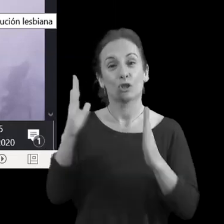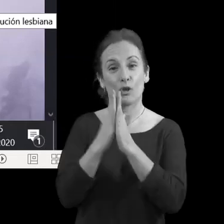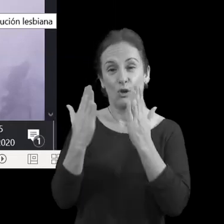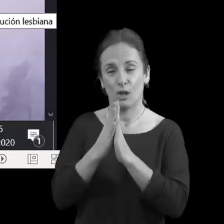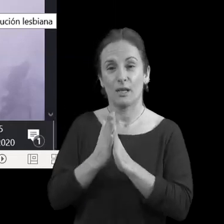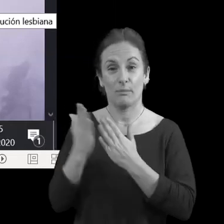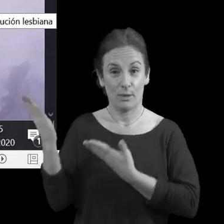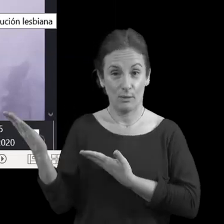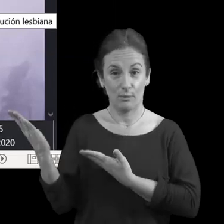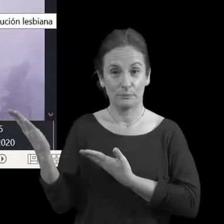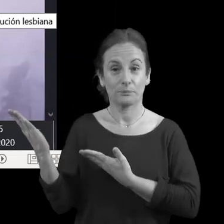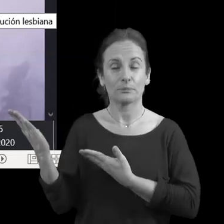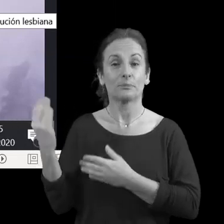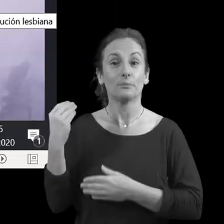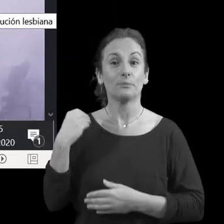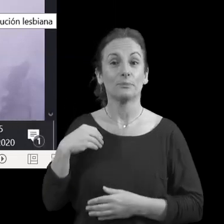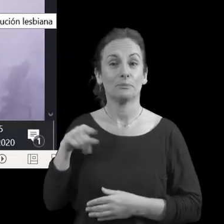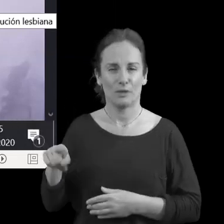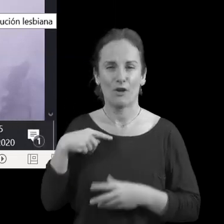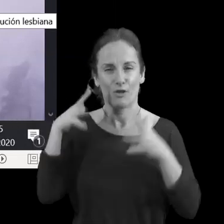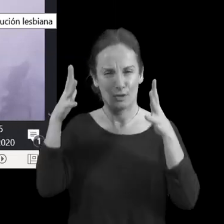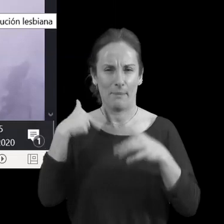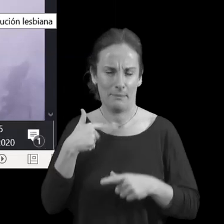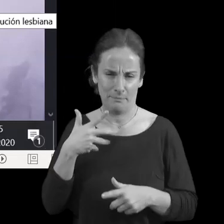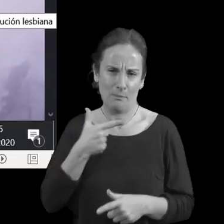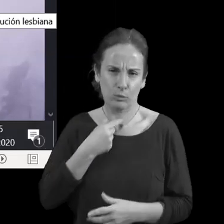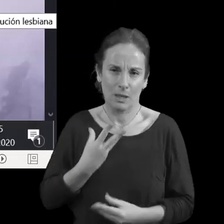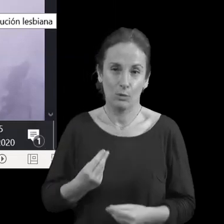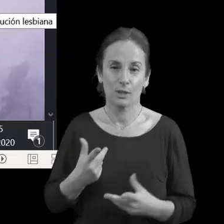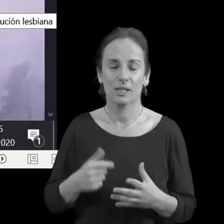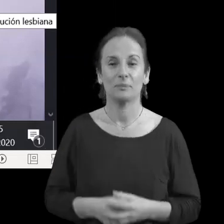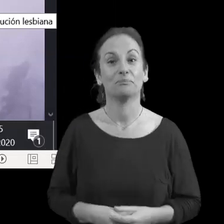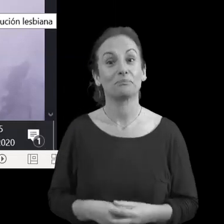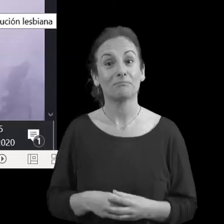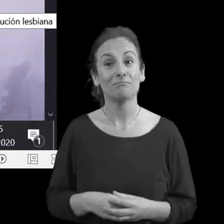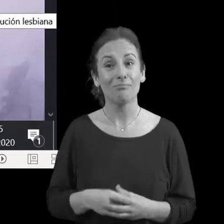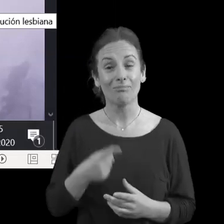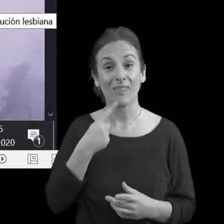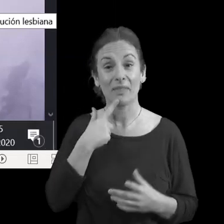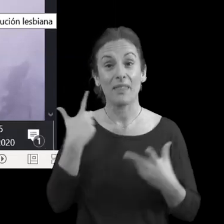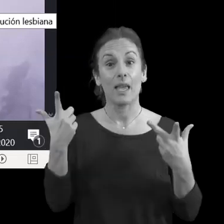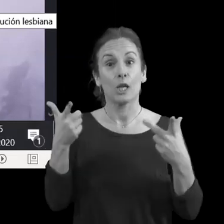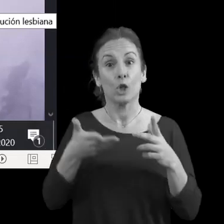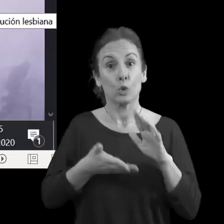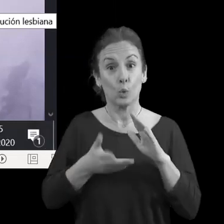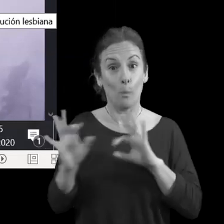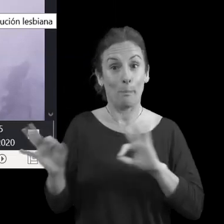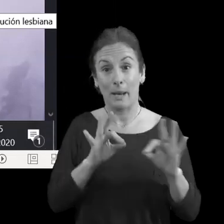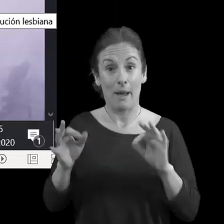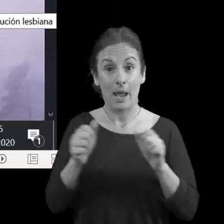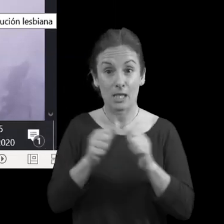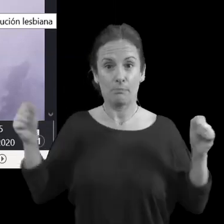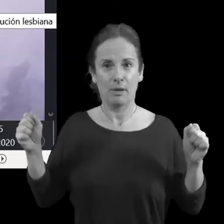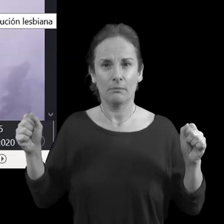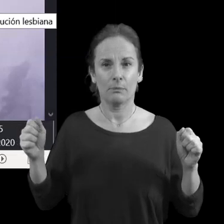recomendando, Homografías, si vas a salir del armario, que sea dando una patada a la puerta y sin pedir permiso, ¿no? Decían ellos